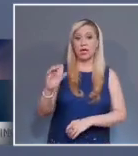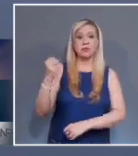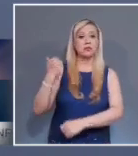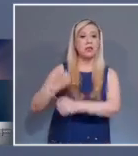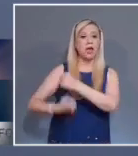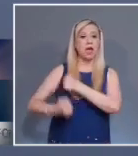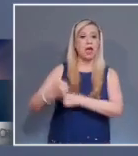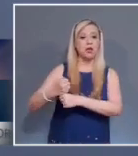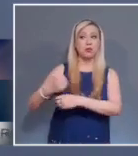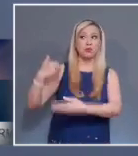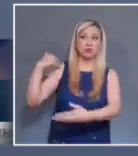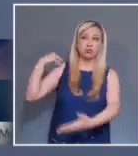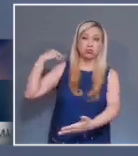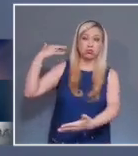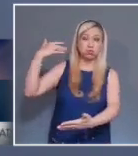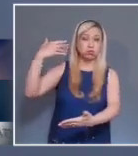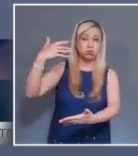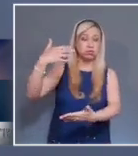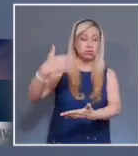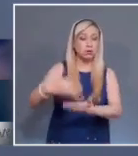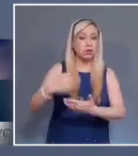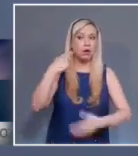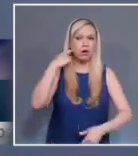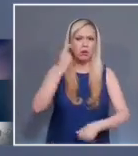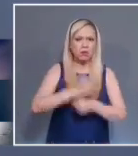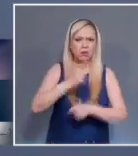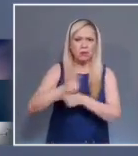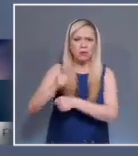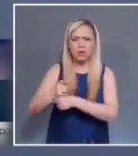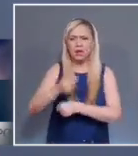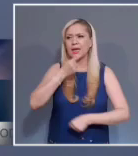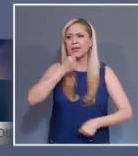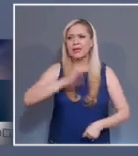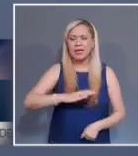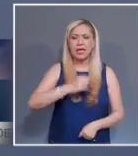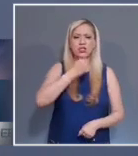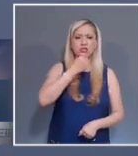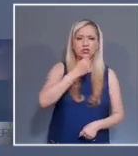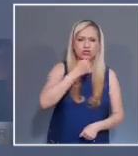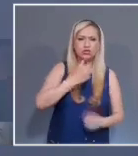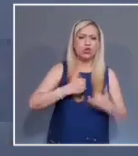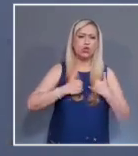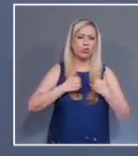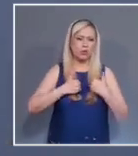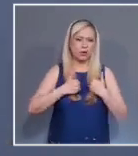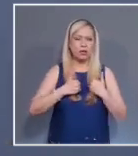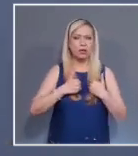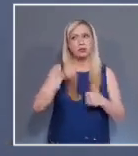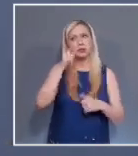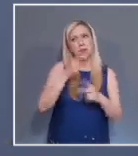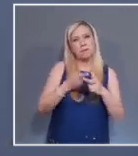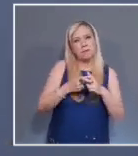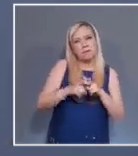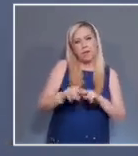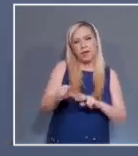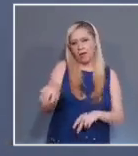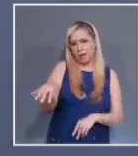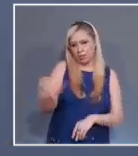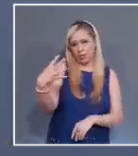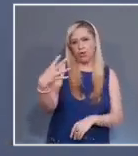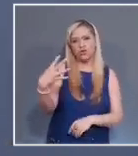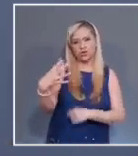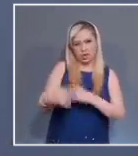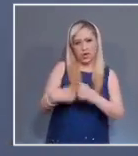documentado que el reclutamiento de niñas, niños y adolescentes se daba a partir de los 14 años. En menos de 10 años se ha disminuido a la